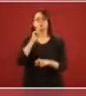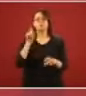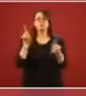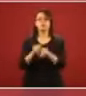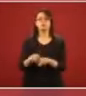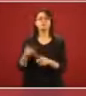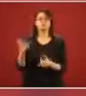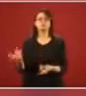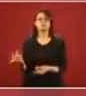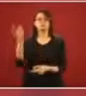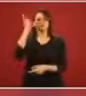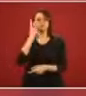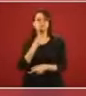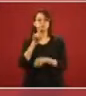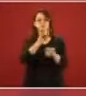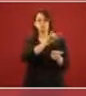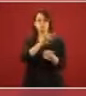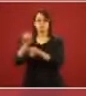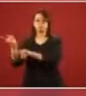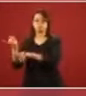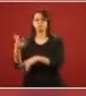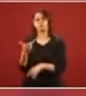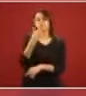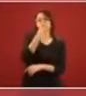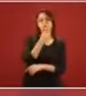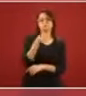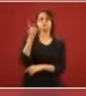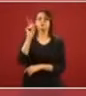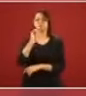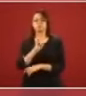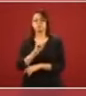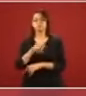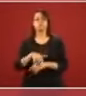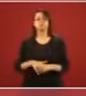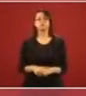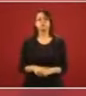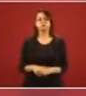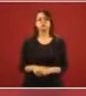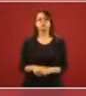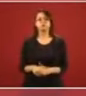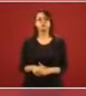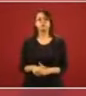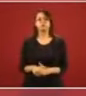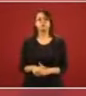dormitorio para hombres, mujeres, tienen